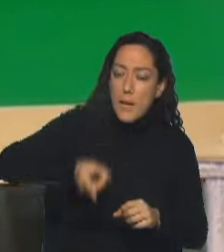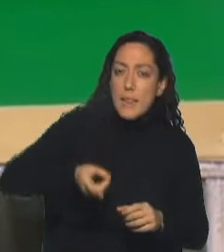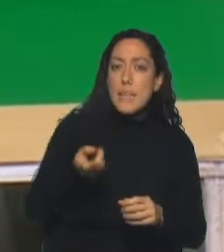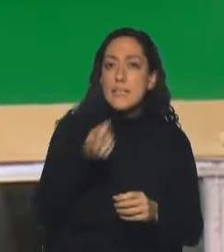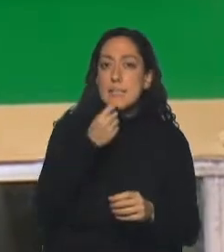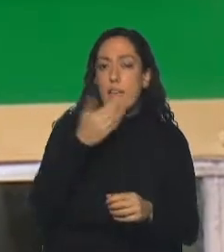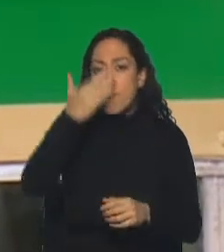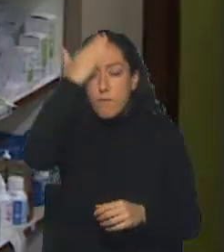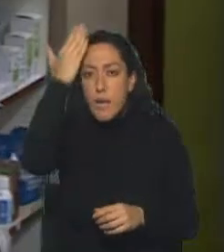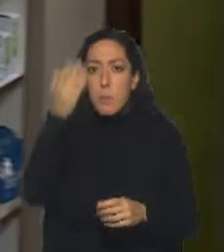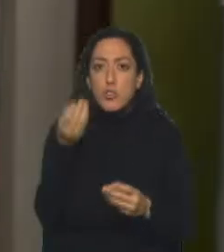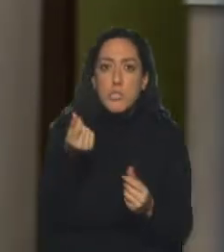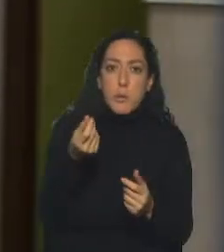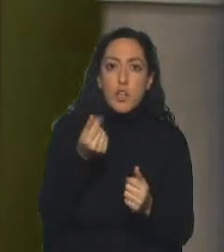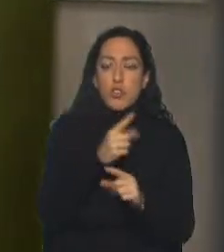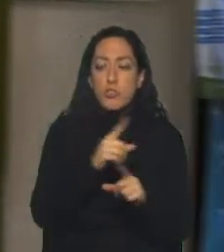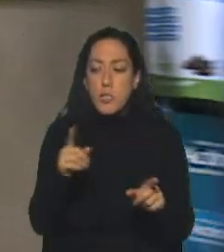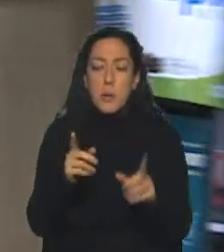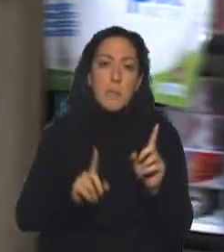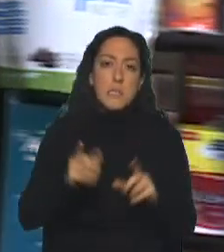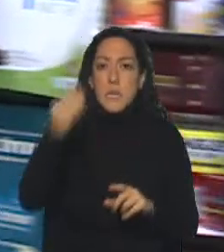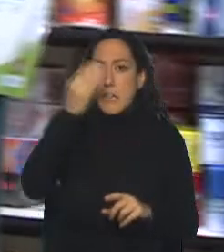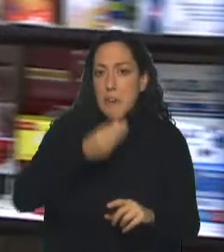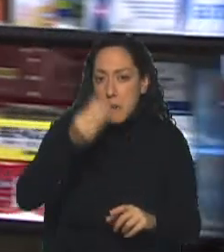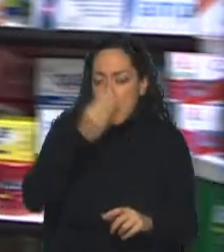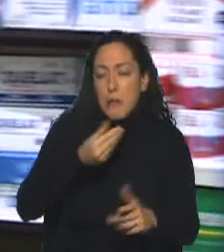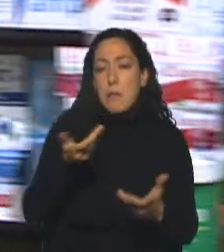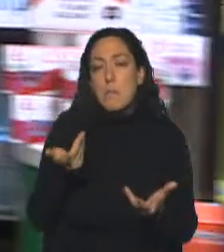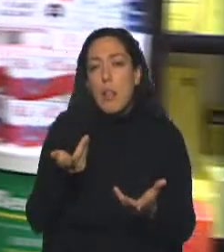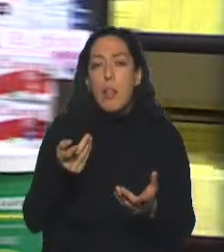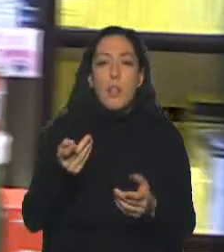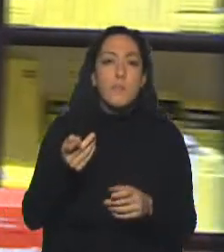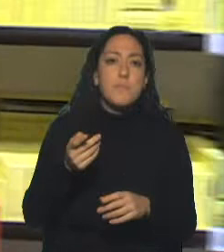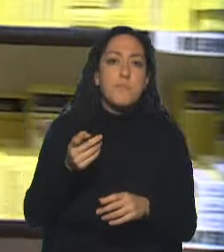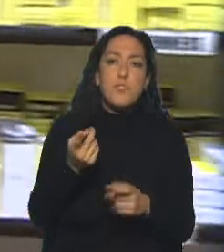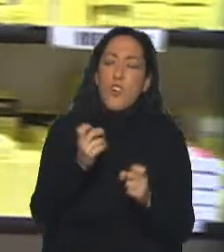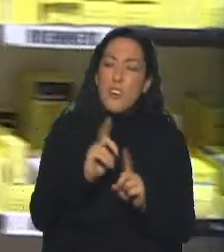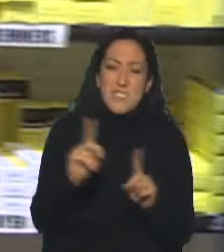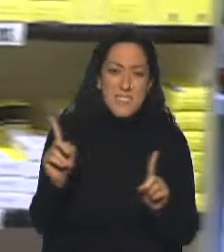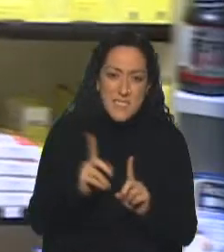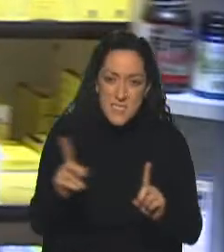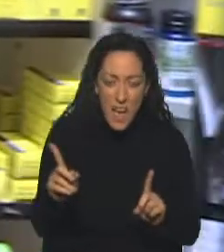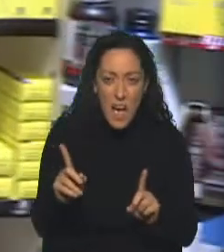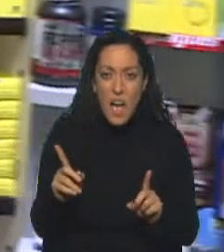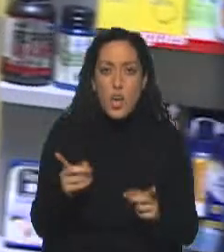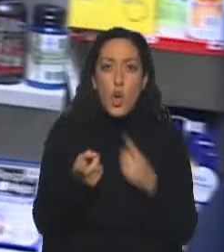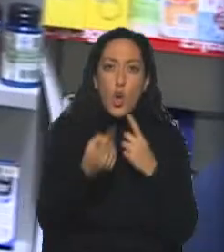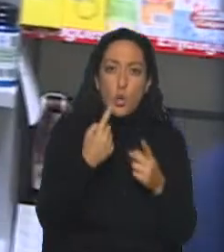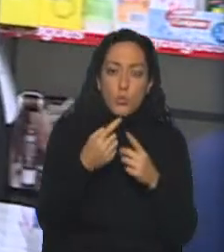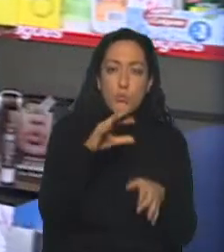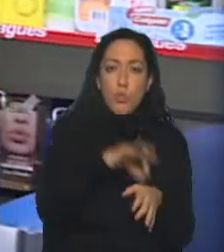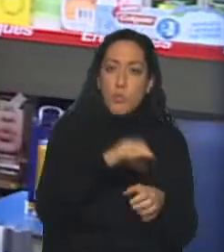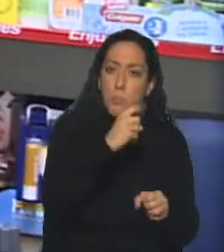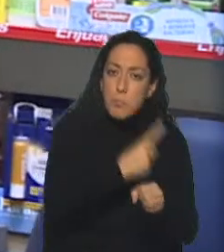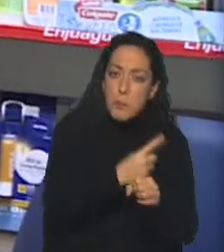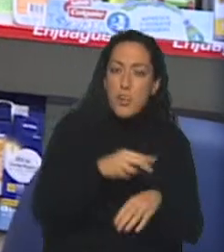enfermedad que está cursando muchas veces se lo pide para resfrío para gripes les avisamos que no es necesario que haga la consulta médica en